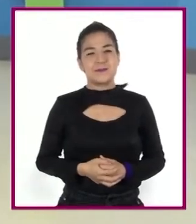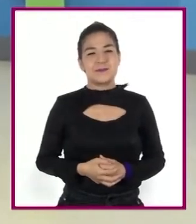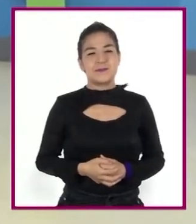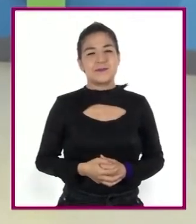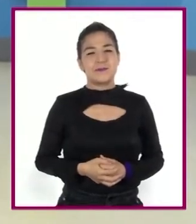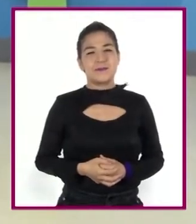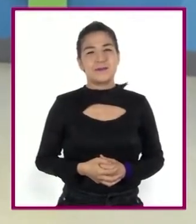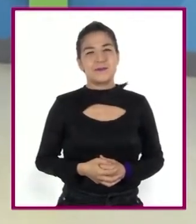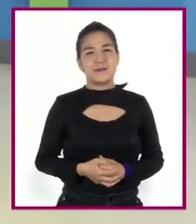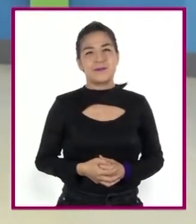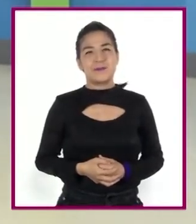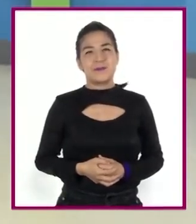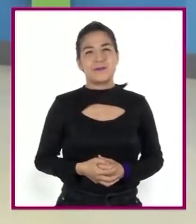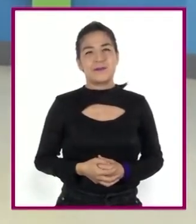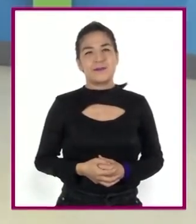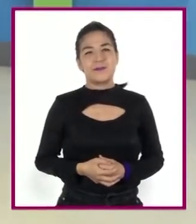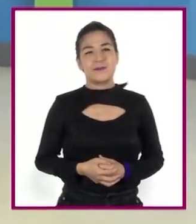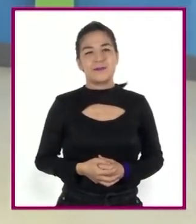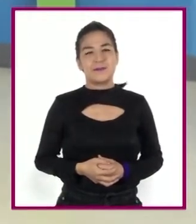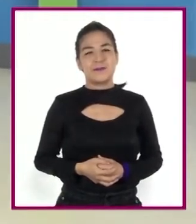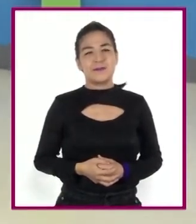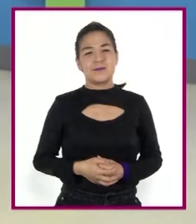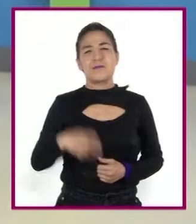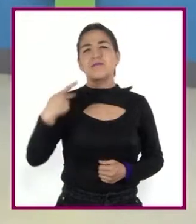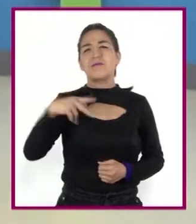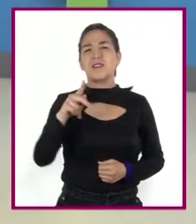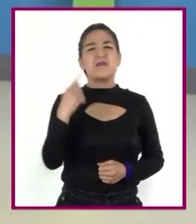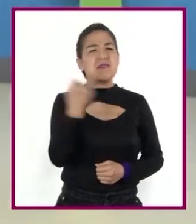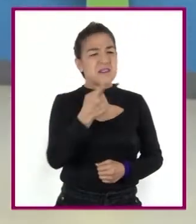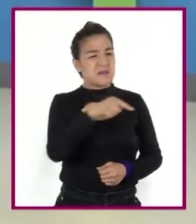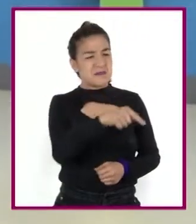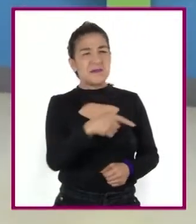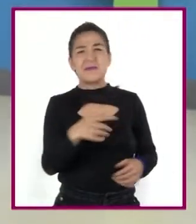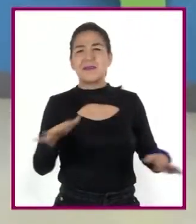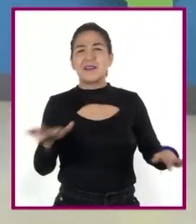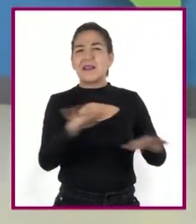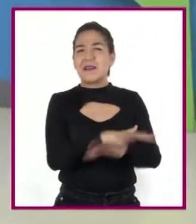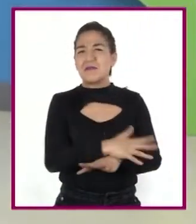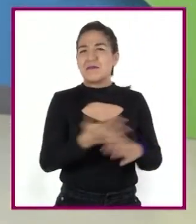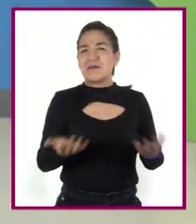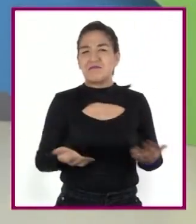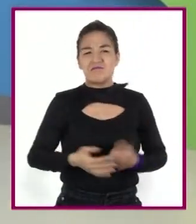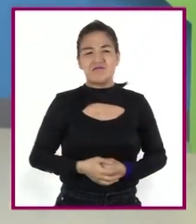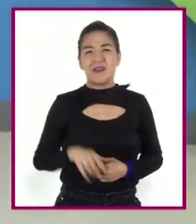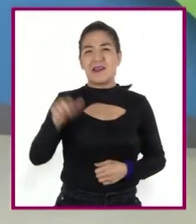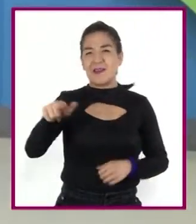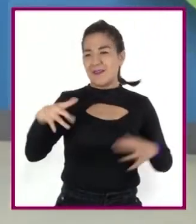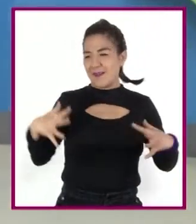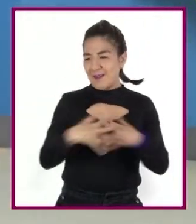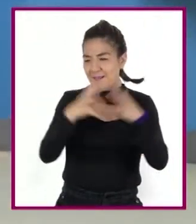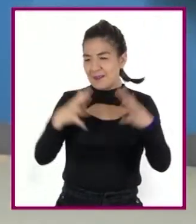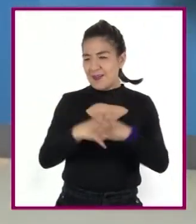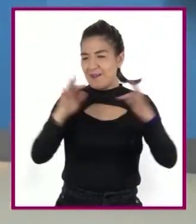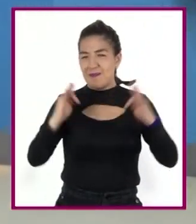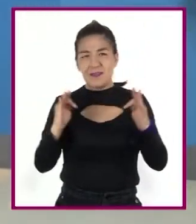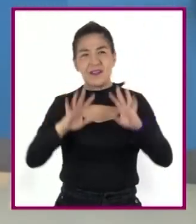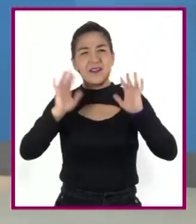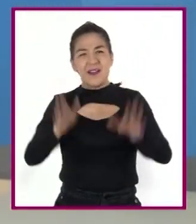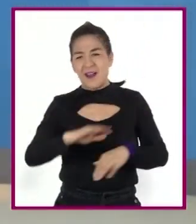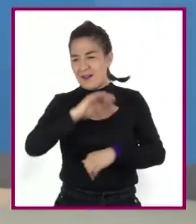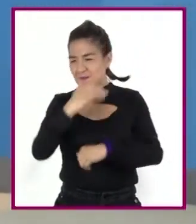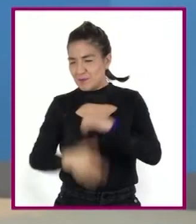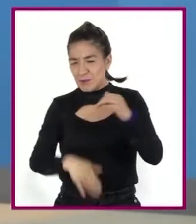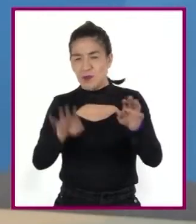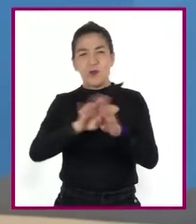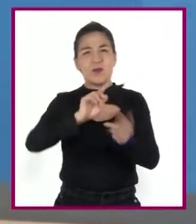Pero, ¿qué era exactamente lo que había cambiado? La Guerra Fría había transformado la escena